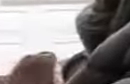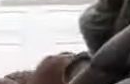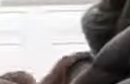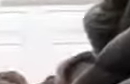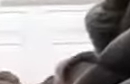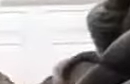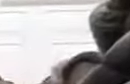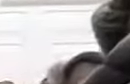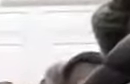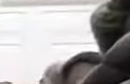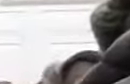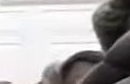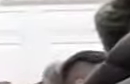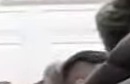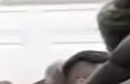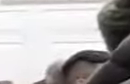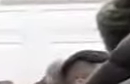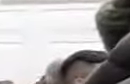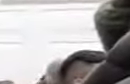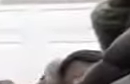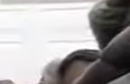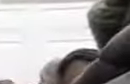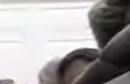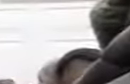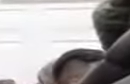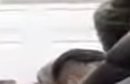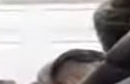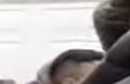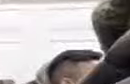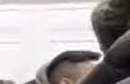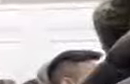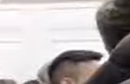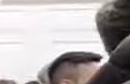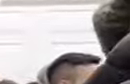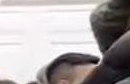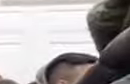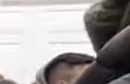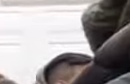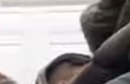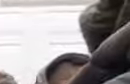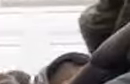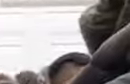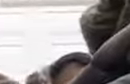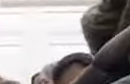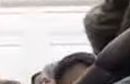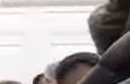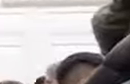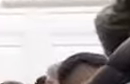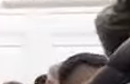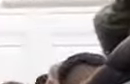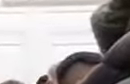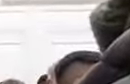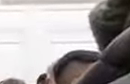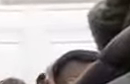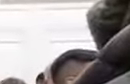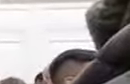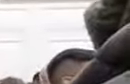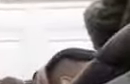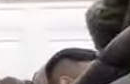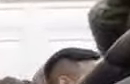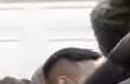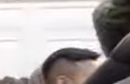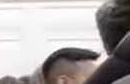mueve. Y el de las compañeras provincias, totalmente, pero 10.000 veces peor. sobre todo si esta ley que